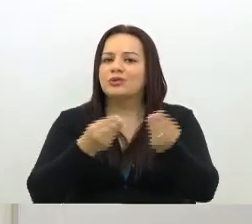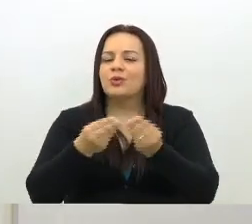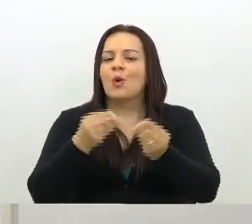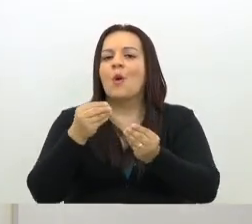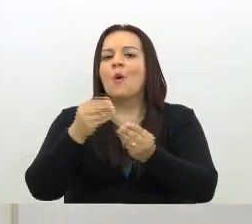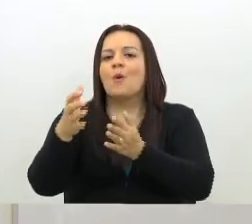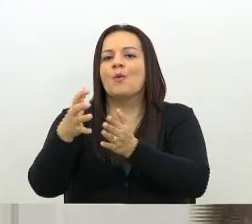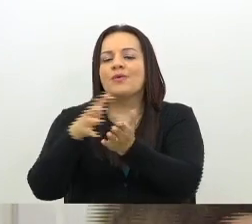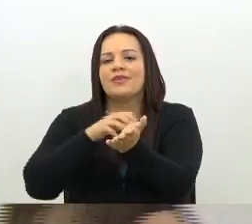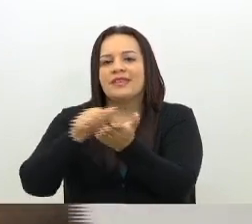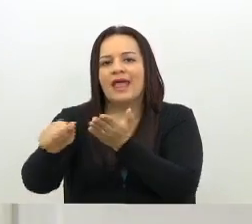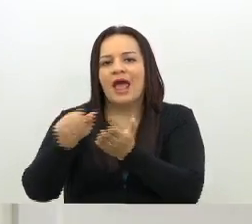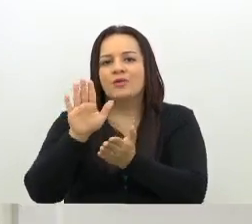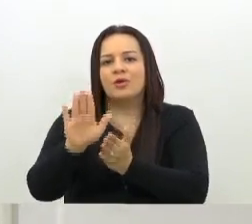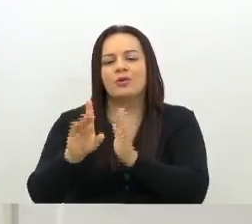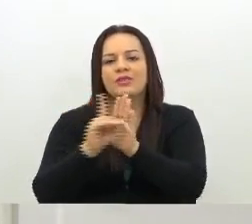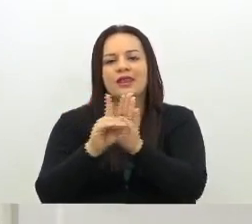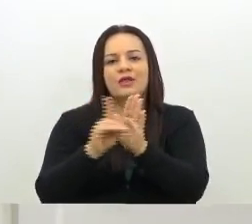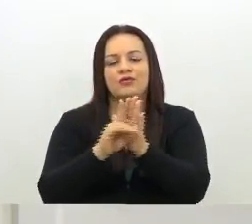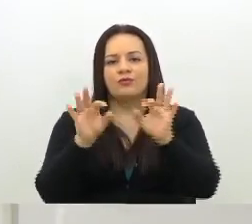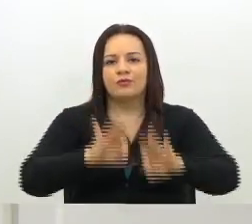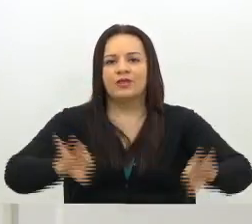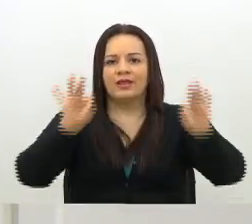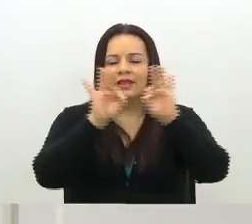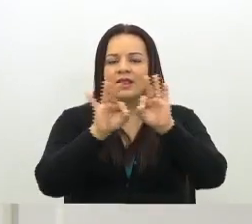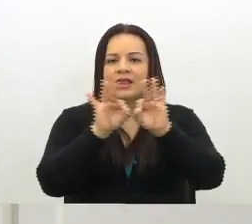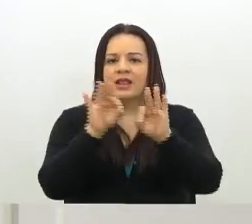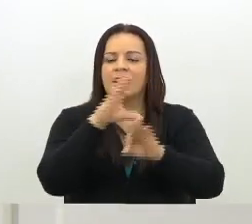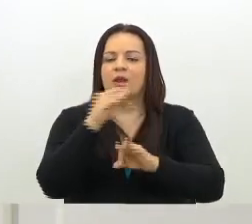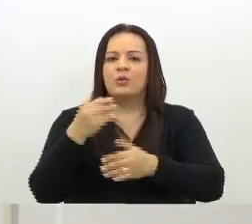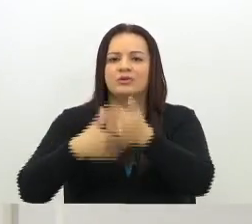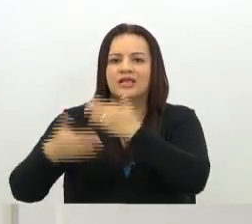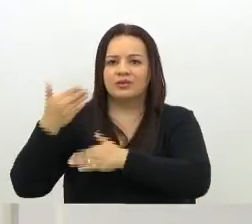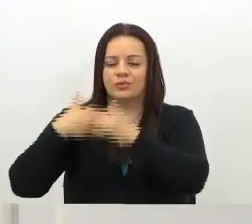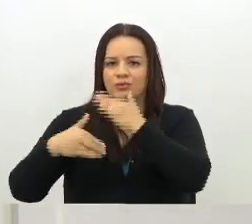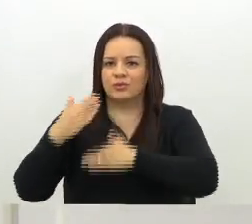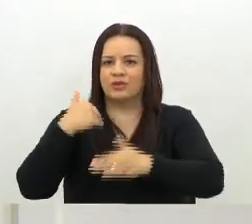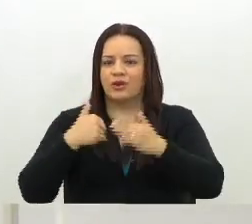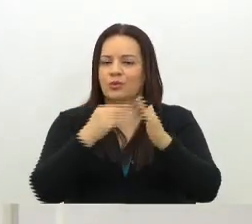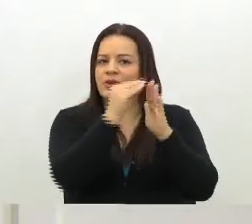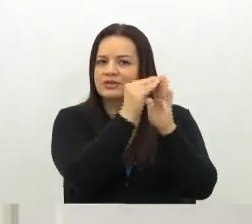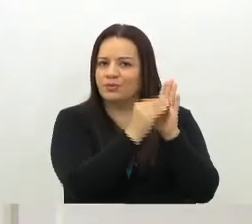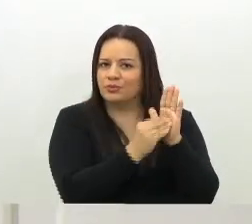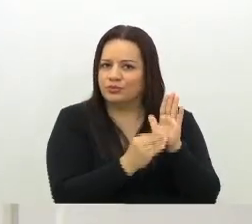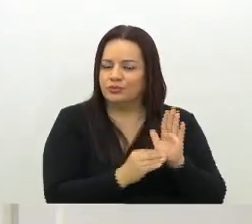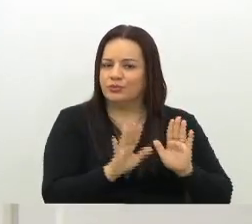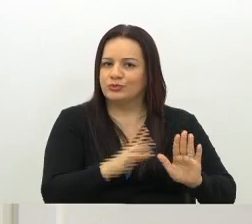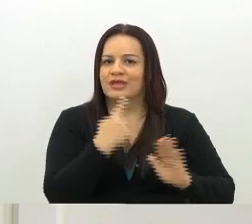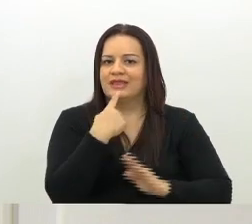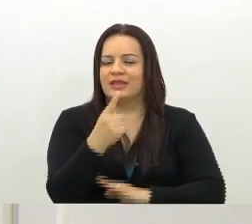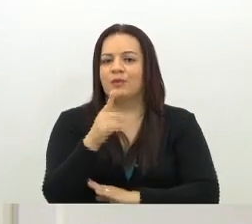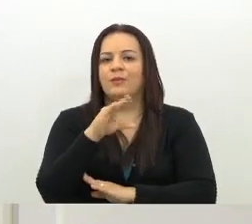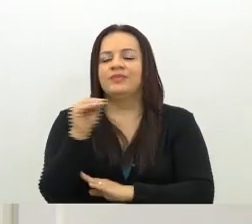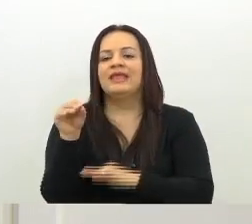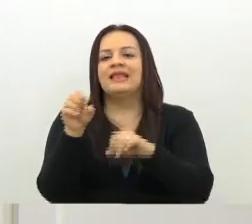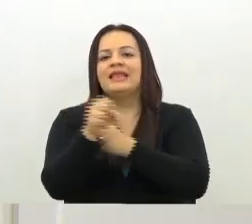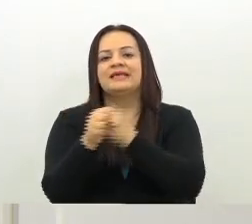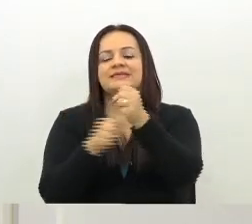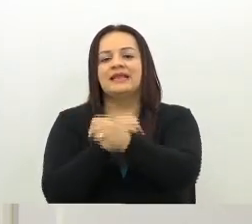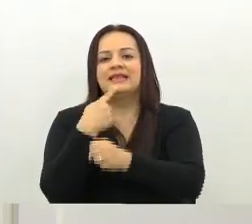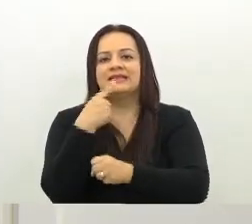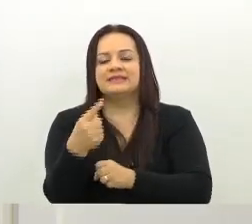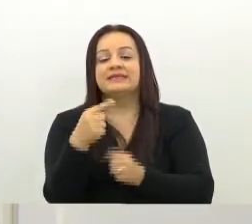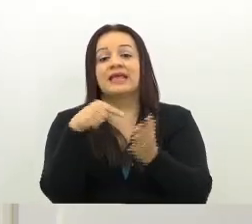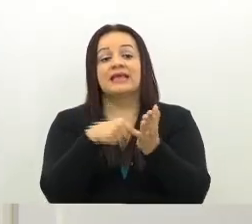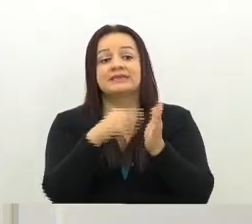en los términos completados y desarrollados en los anteriores considerandos. La Sala reafirma lo expresado en el anterior